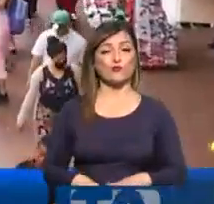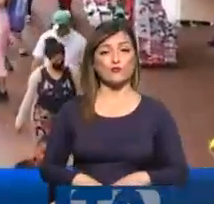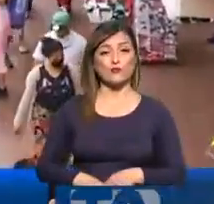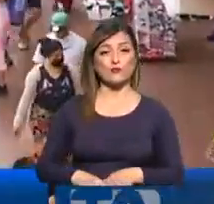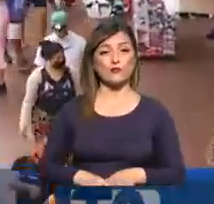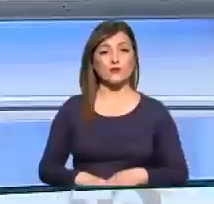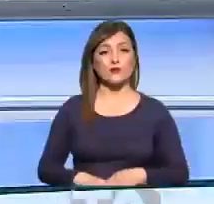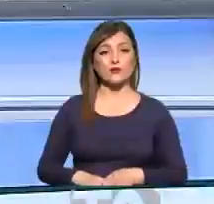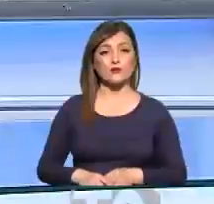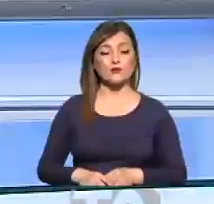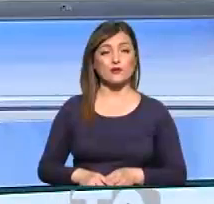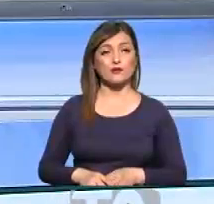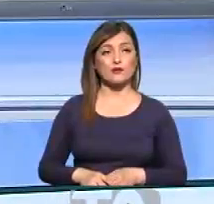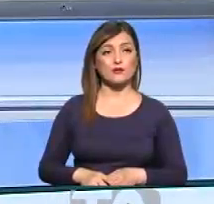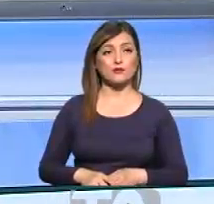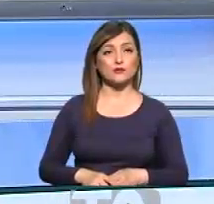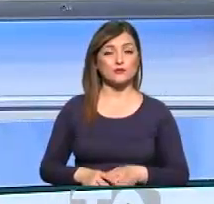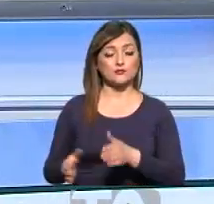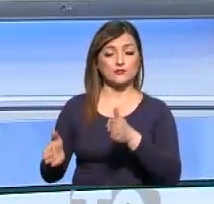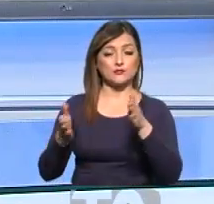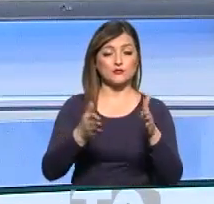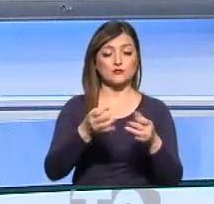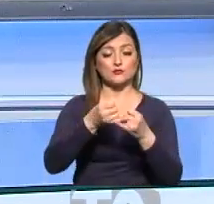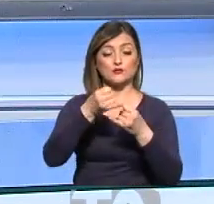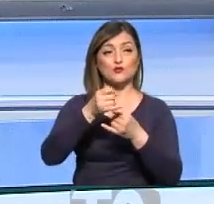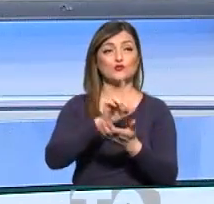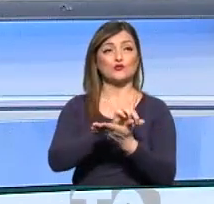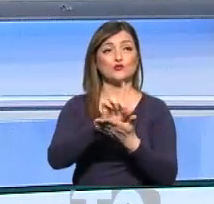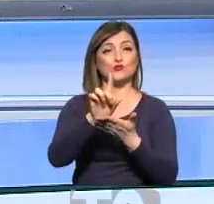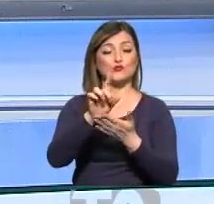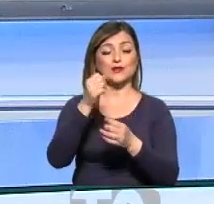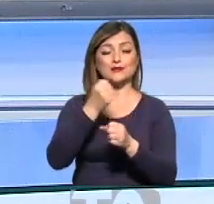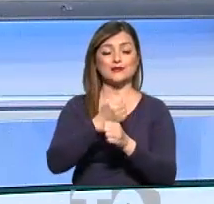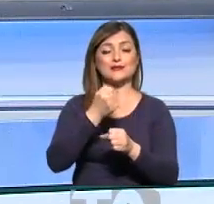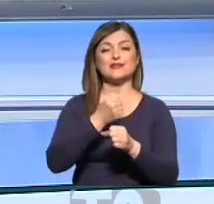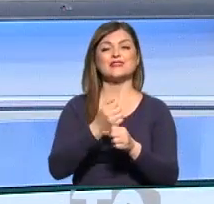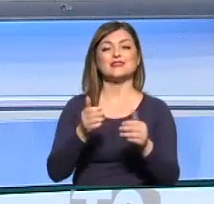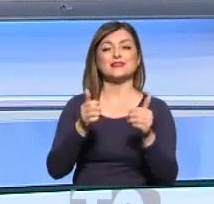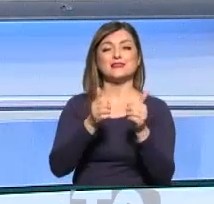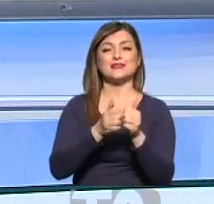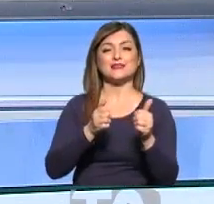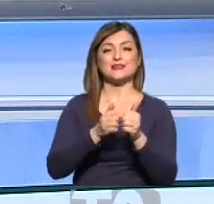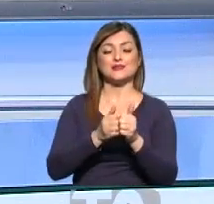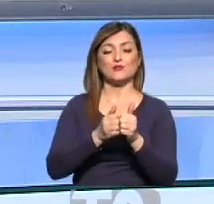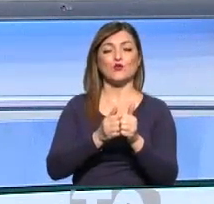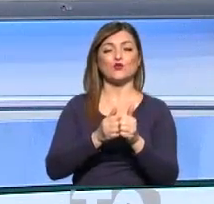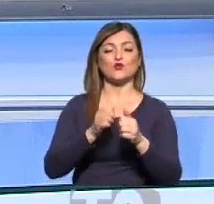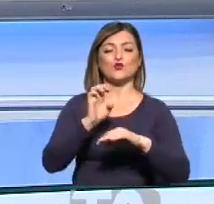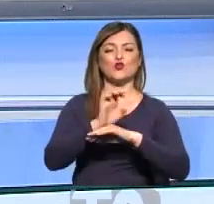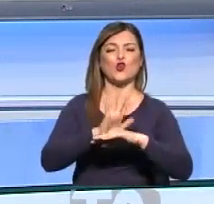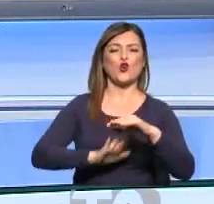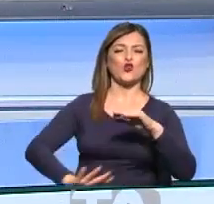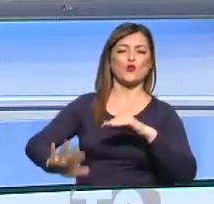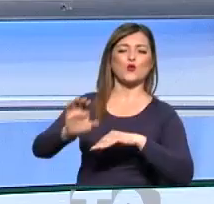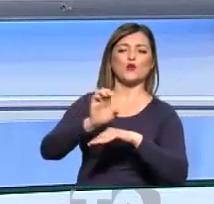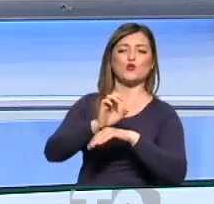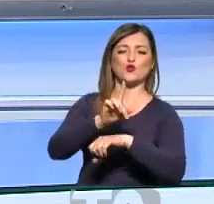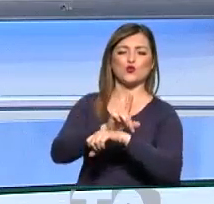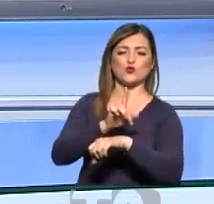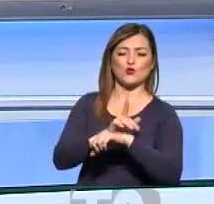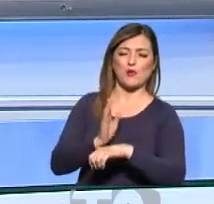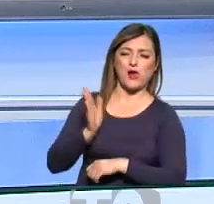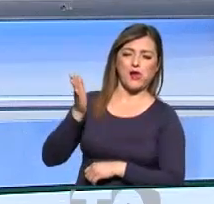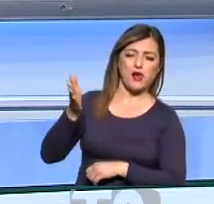horas. Este fin de semana iniciarán las mingas de vacunación en el país. El objetivo es inmunizar a más